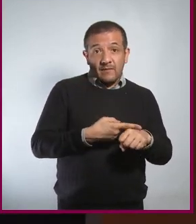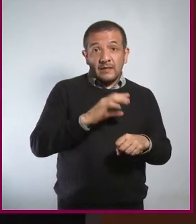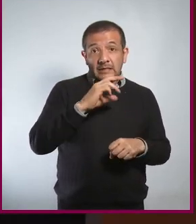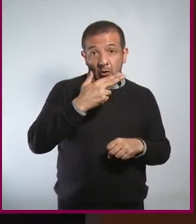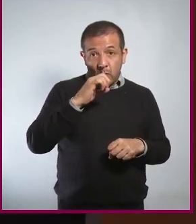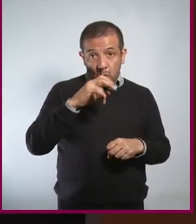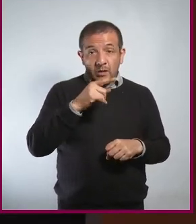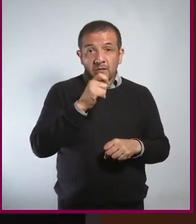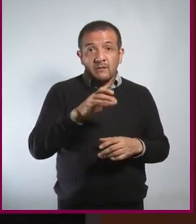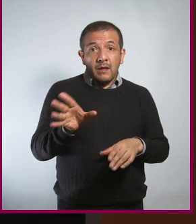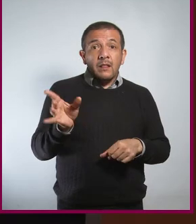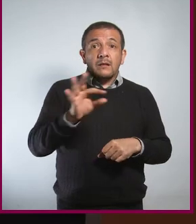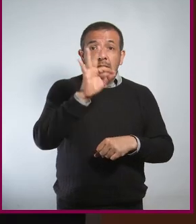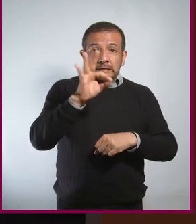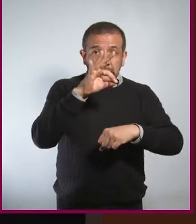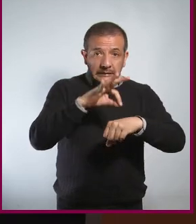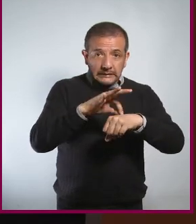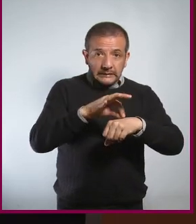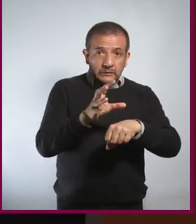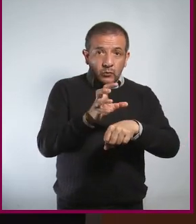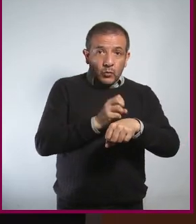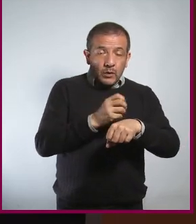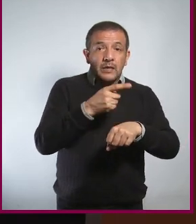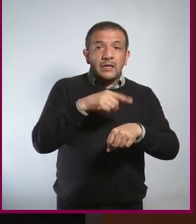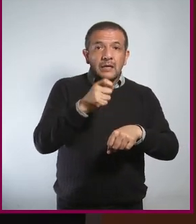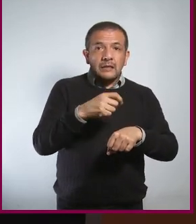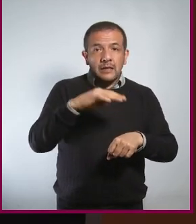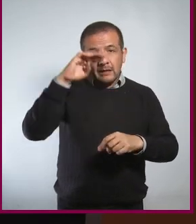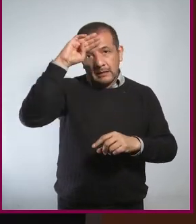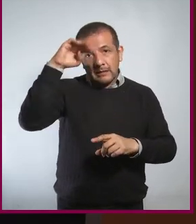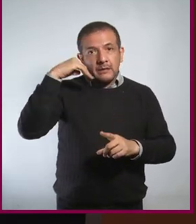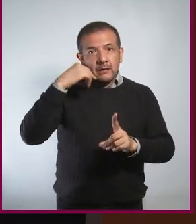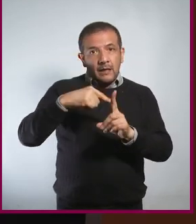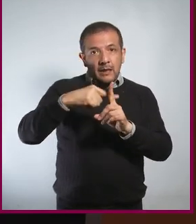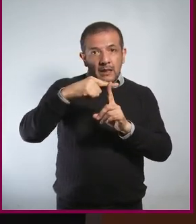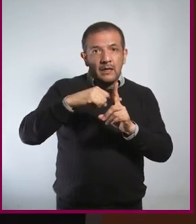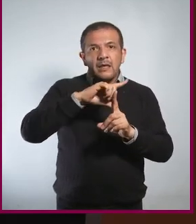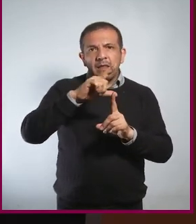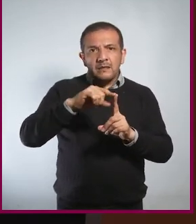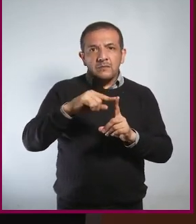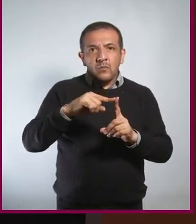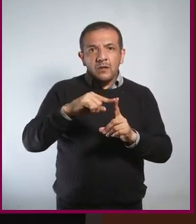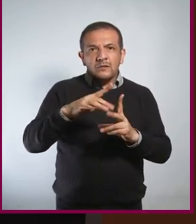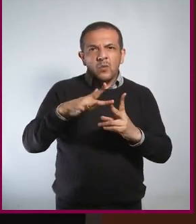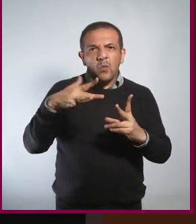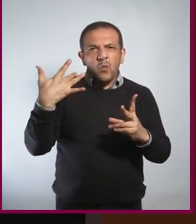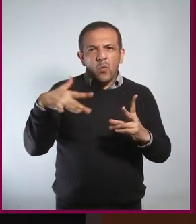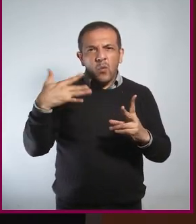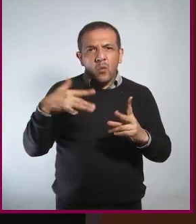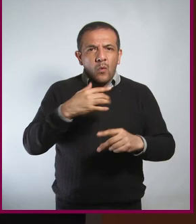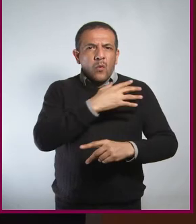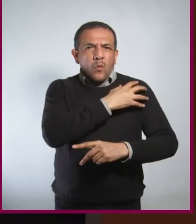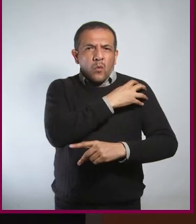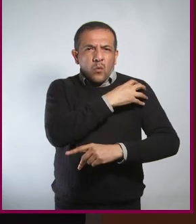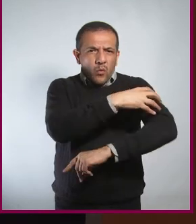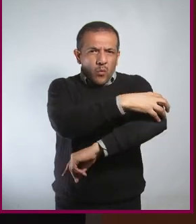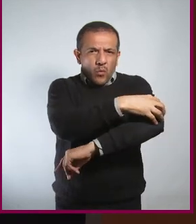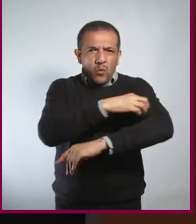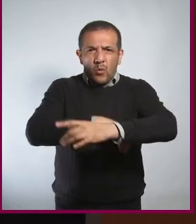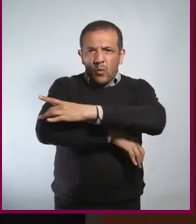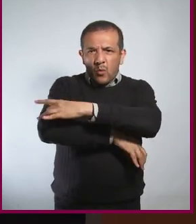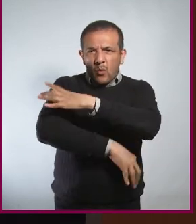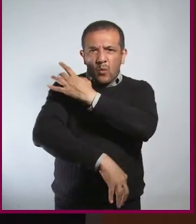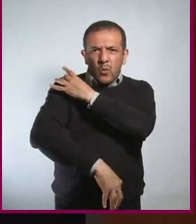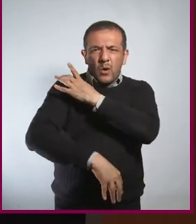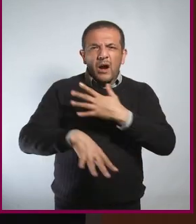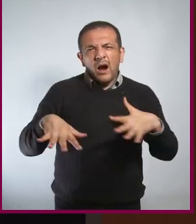transmite por picadura de mosquito y que provoca fiebre y después se caracteriza por un dolor de articulaciones o de las